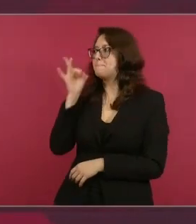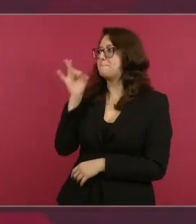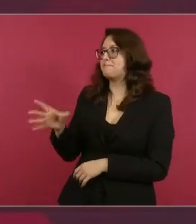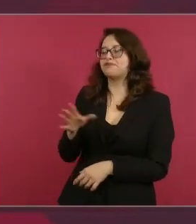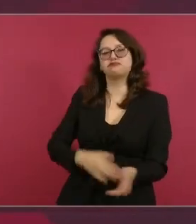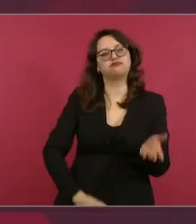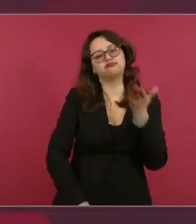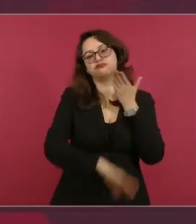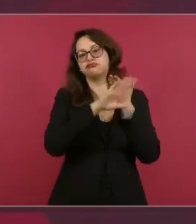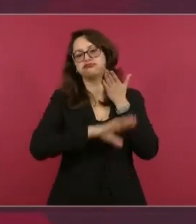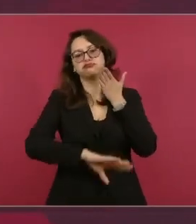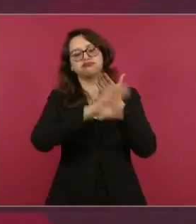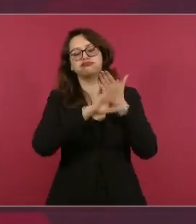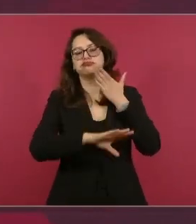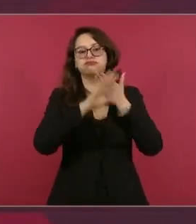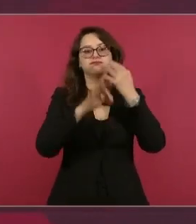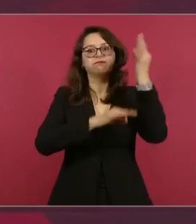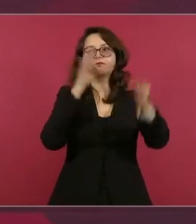sino